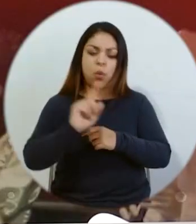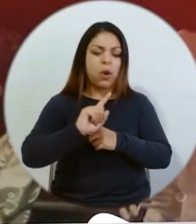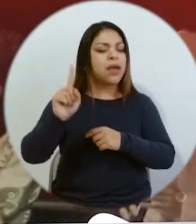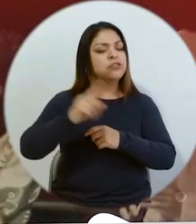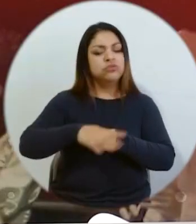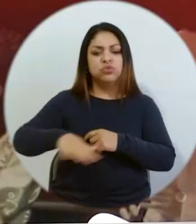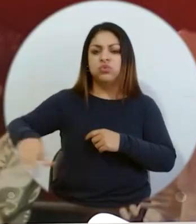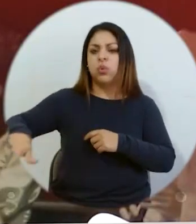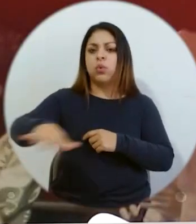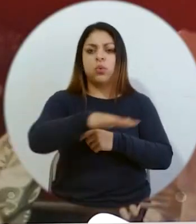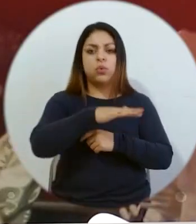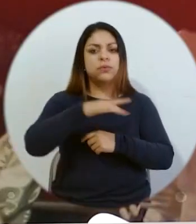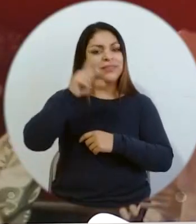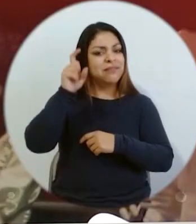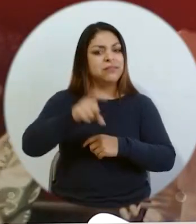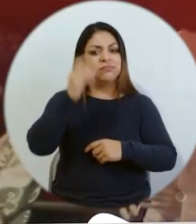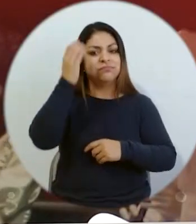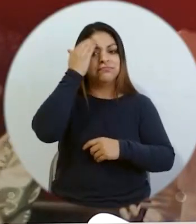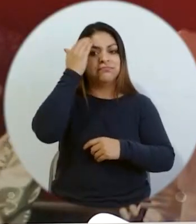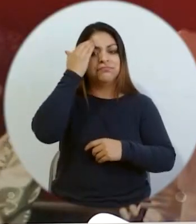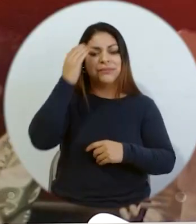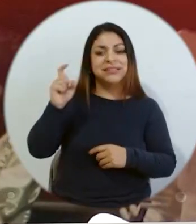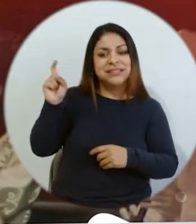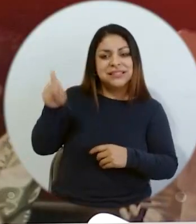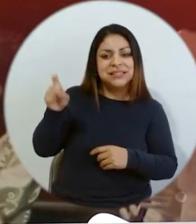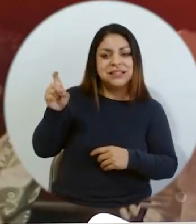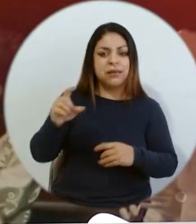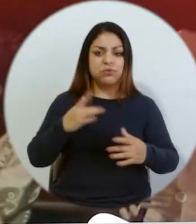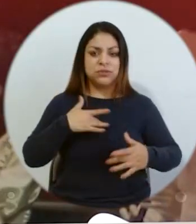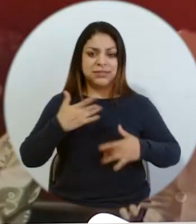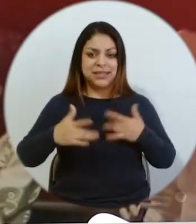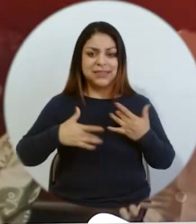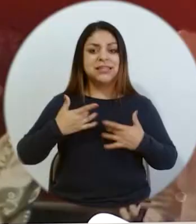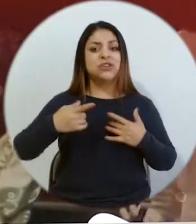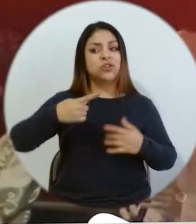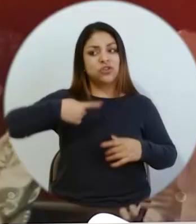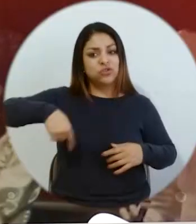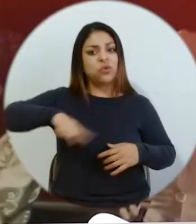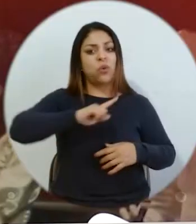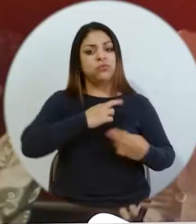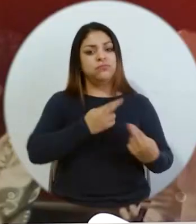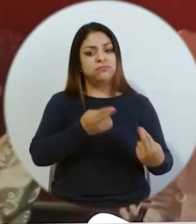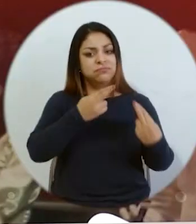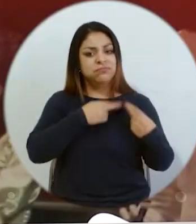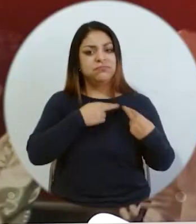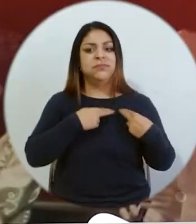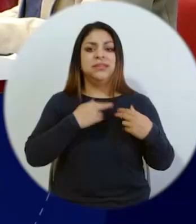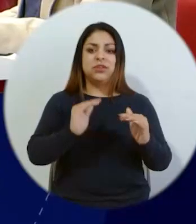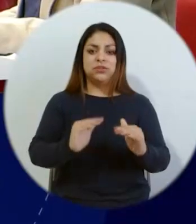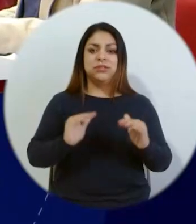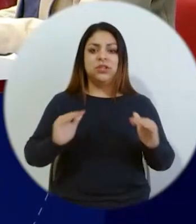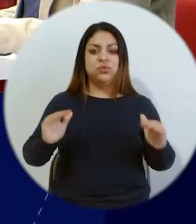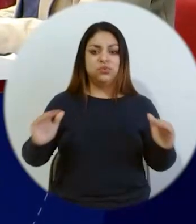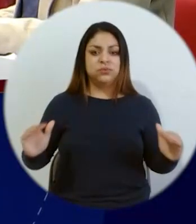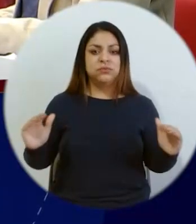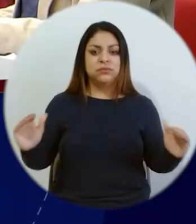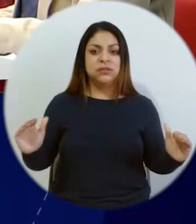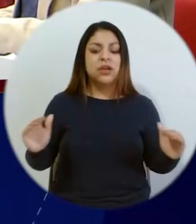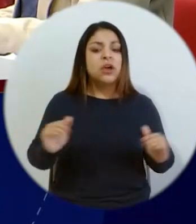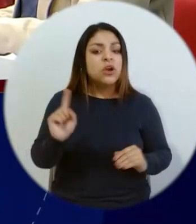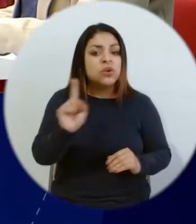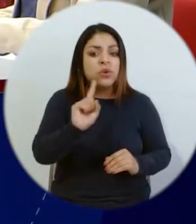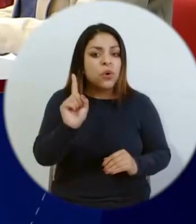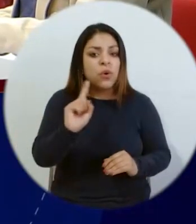esta creencia, pero también necesitamos sentirnos corresponsables de la niñez.